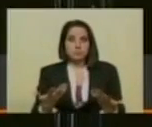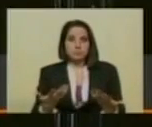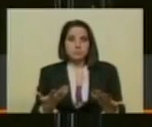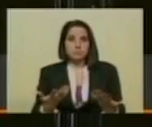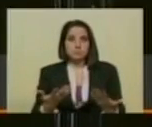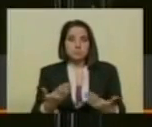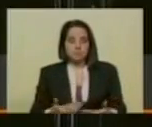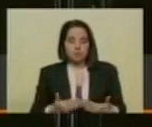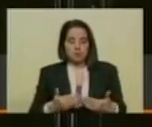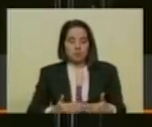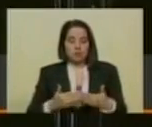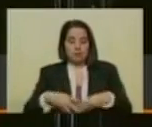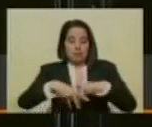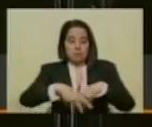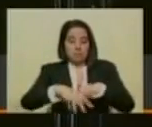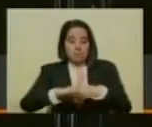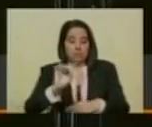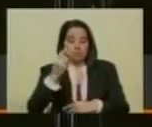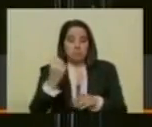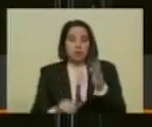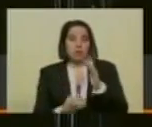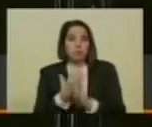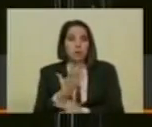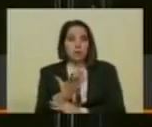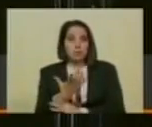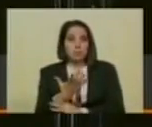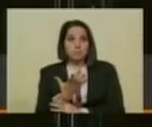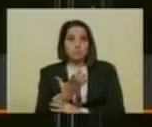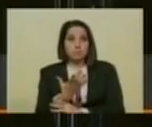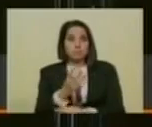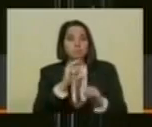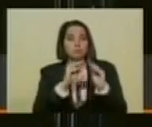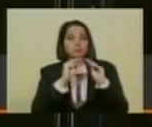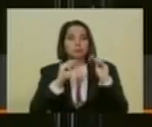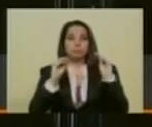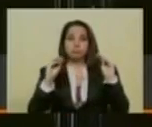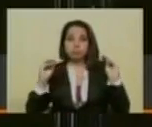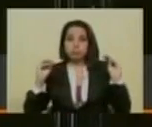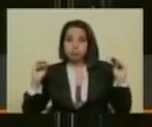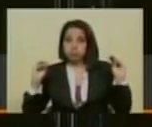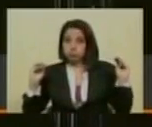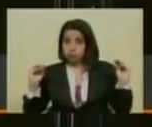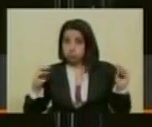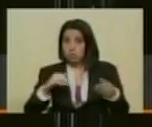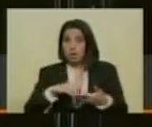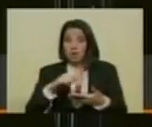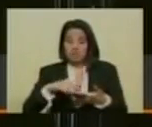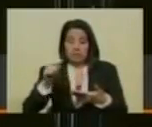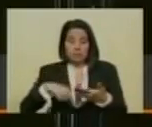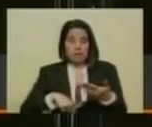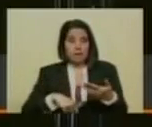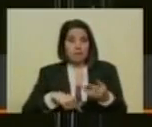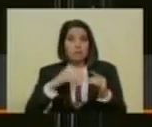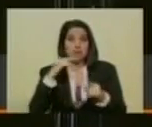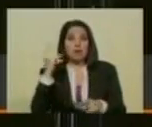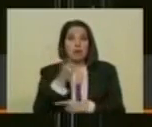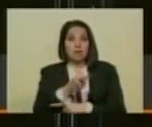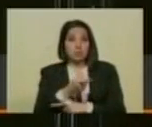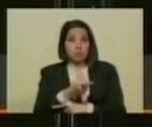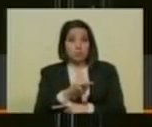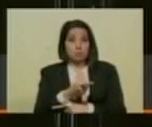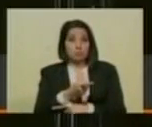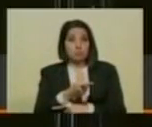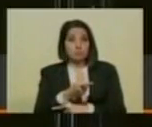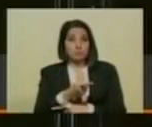del primero de mayo frente a la clase obrera a convocar y ese día a firmar el decreto para activar